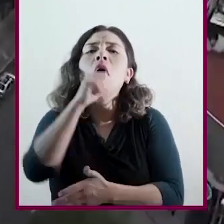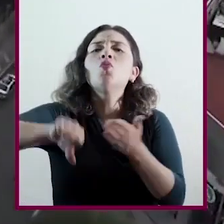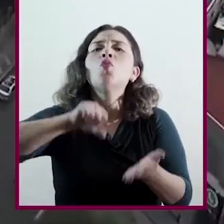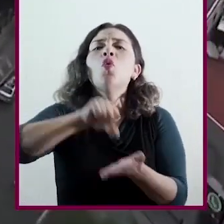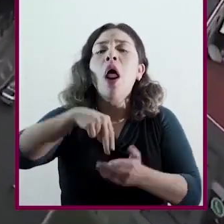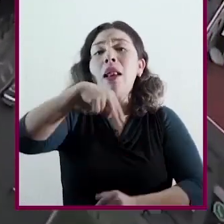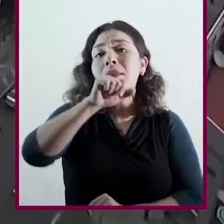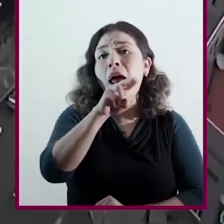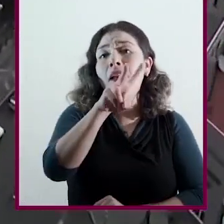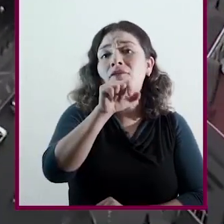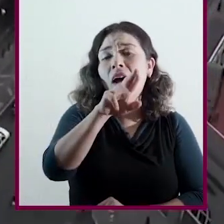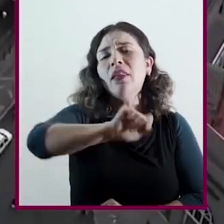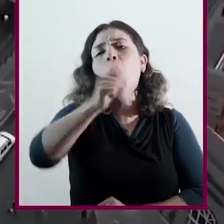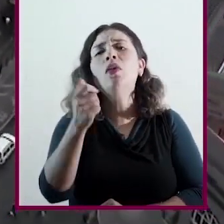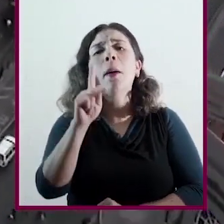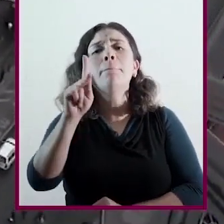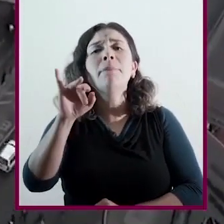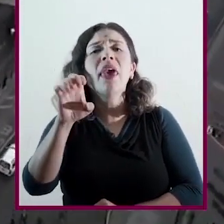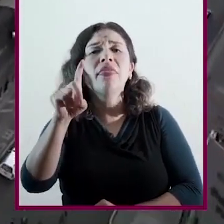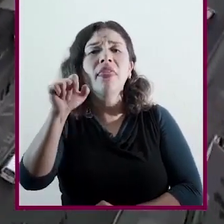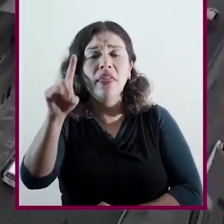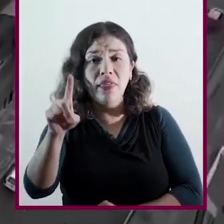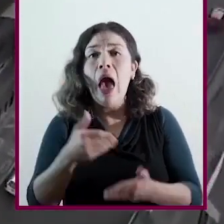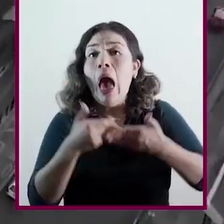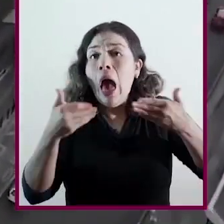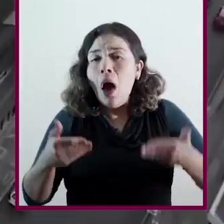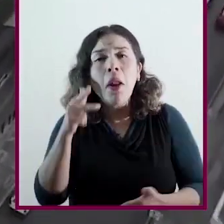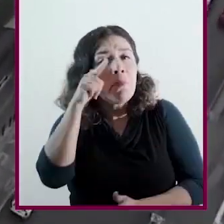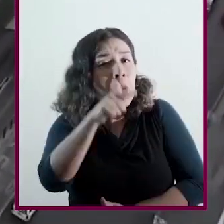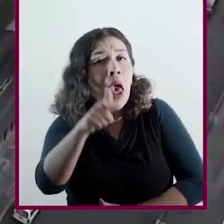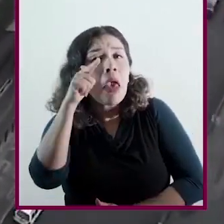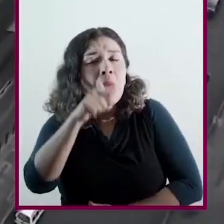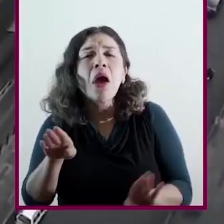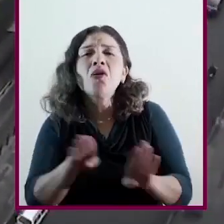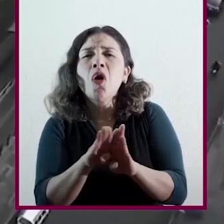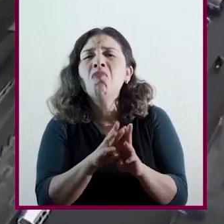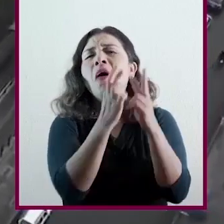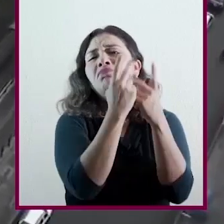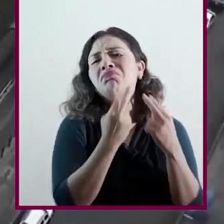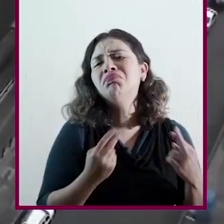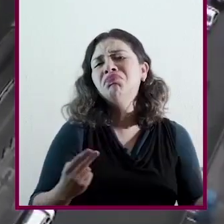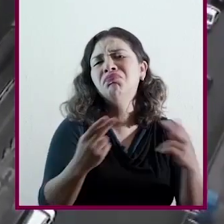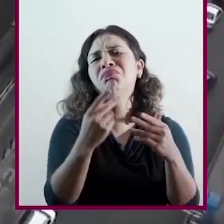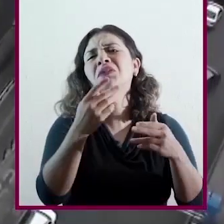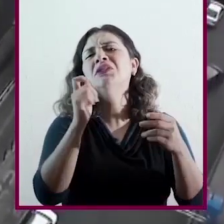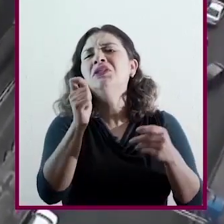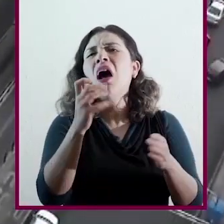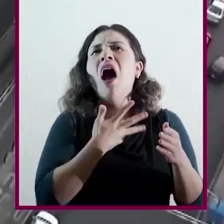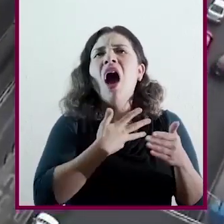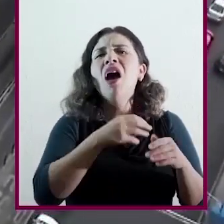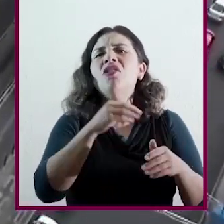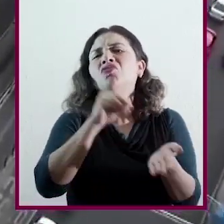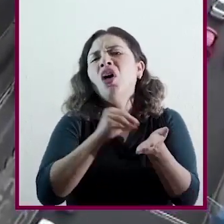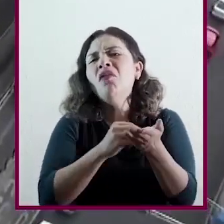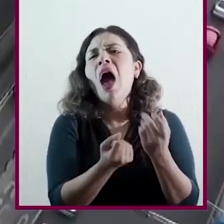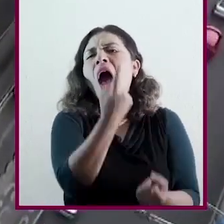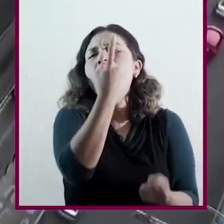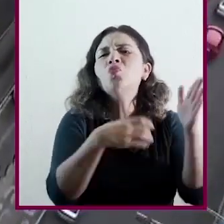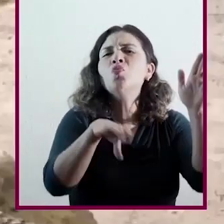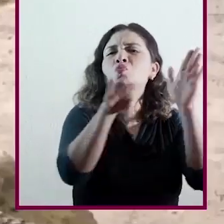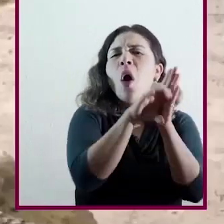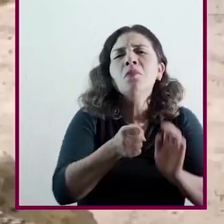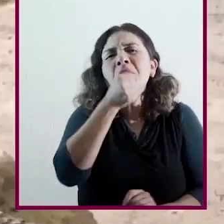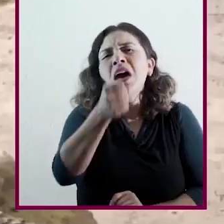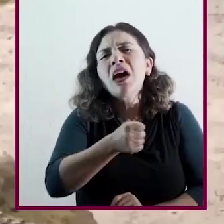nacientes colonias Narvarte y Piedad Narvarte. Hoy apenas queda algo de sus ruinas, con fragmentos de muros y de